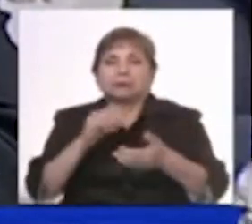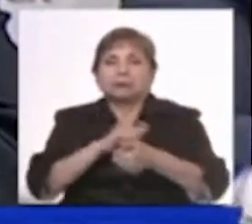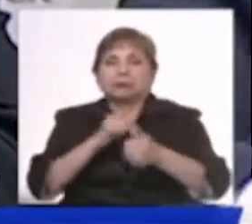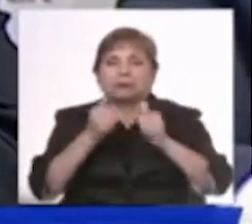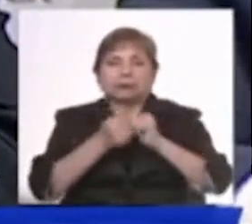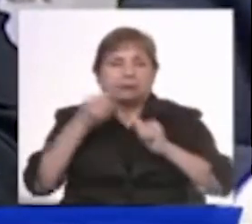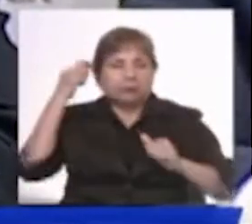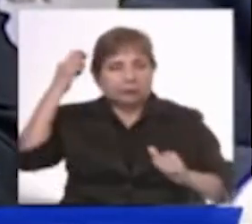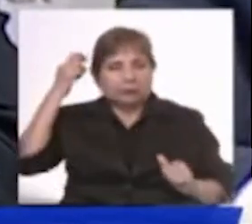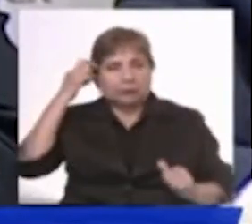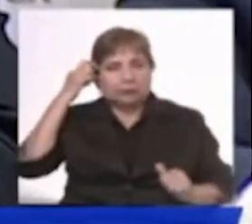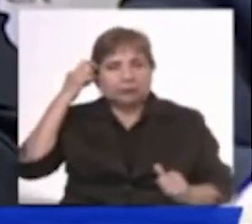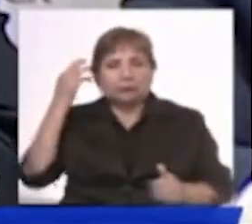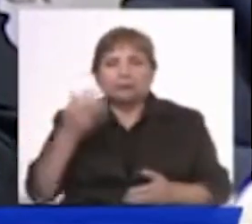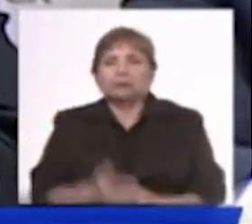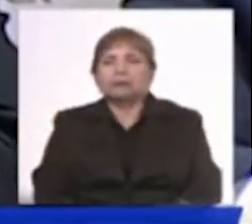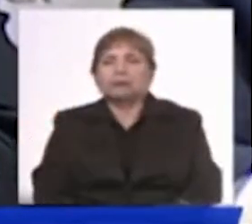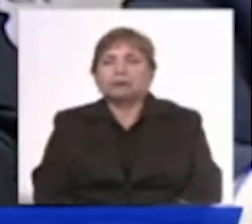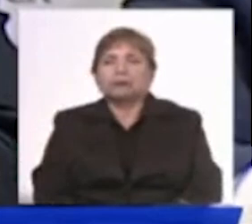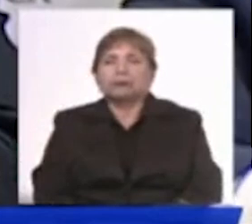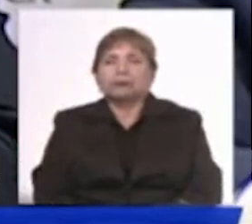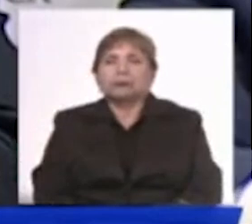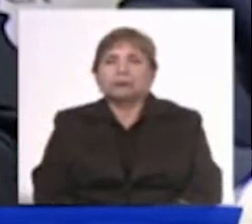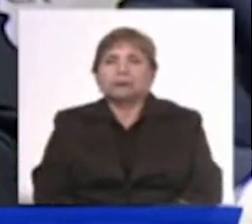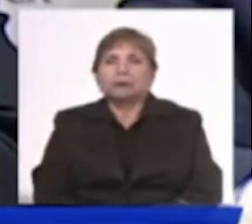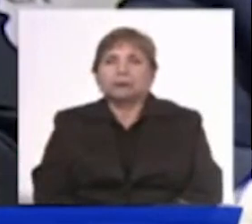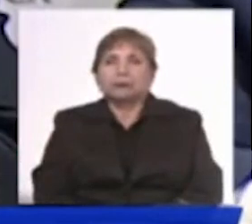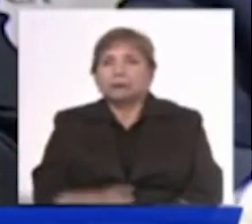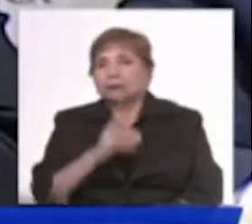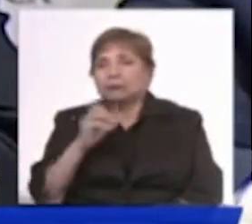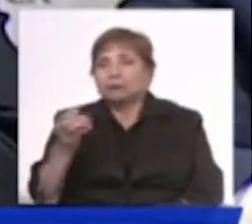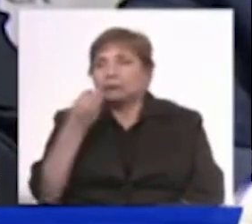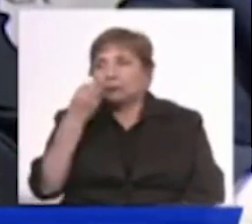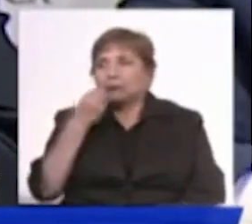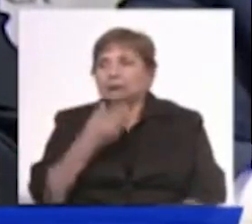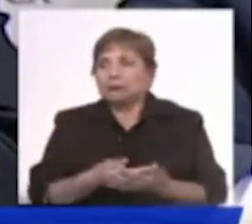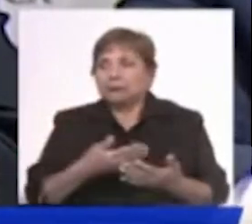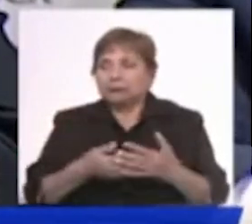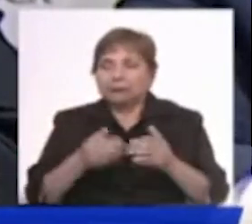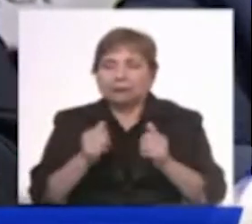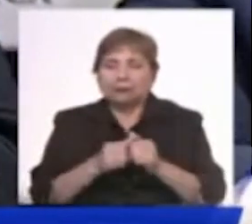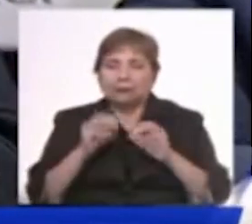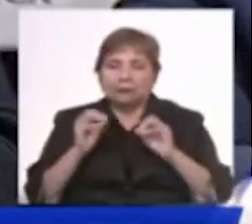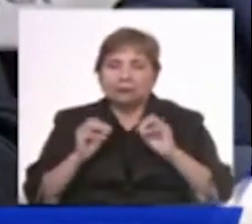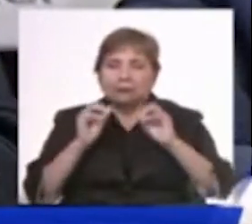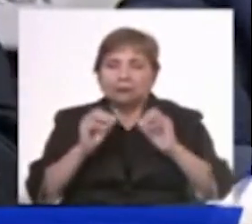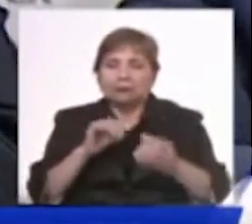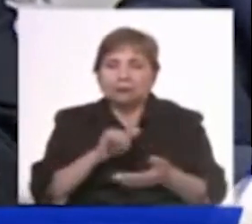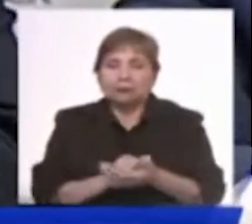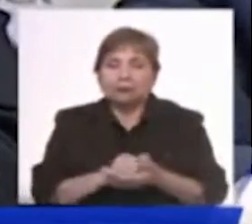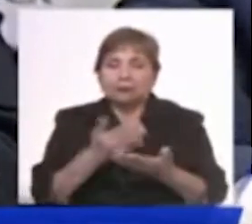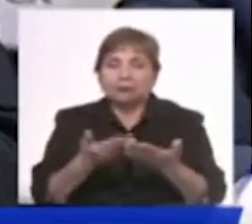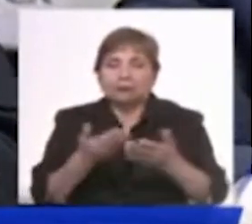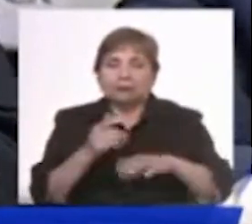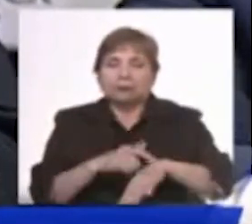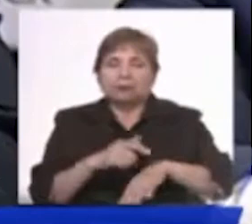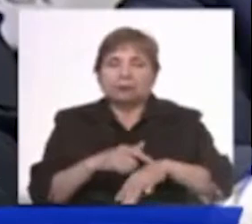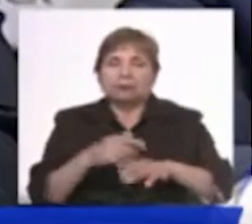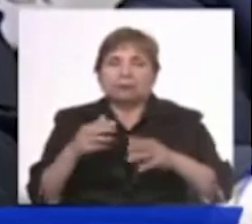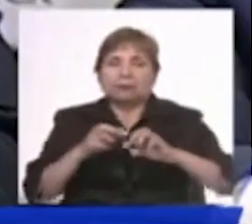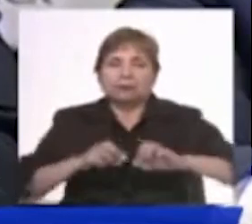la política de alimentación que se otorgaba durante las